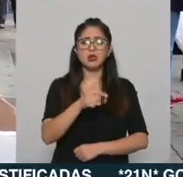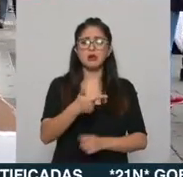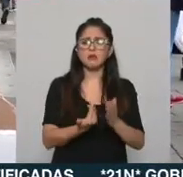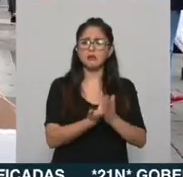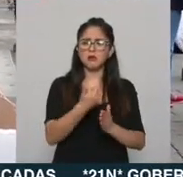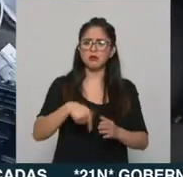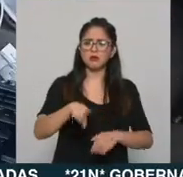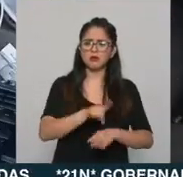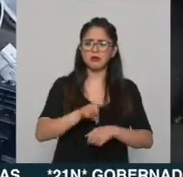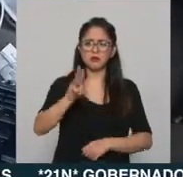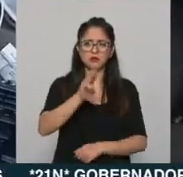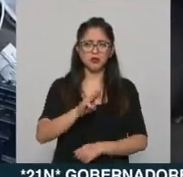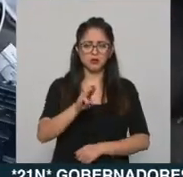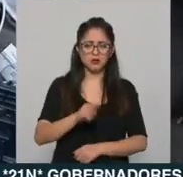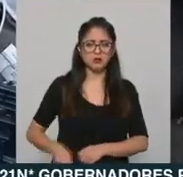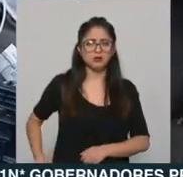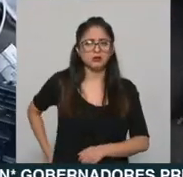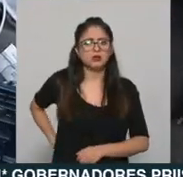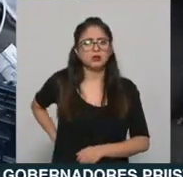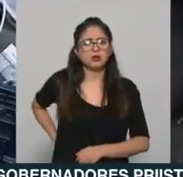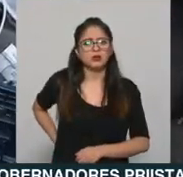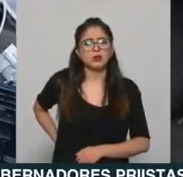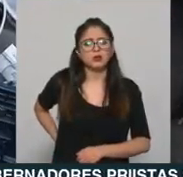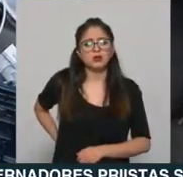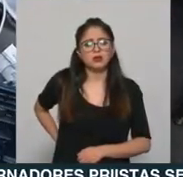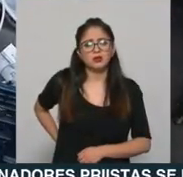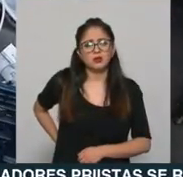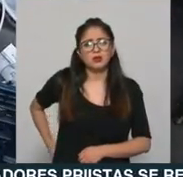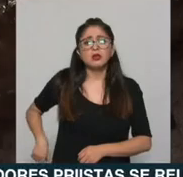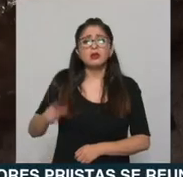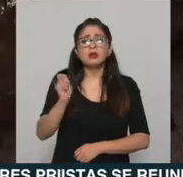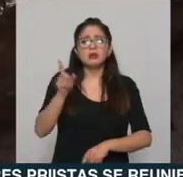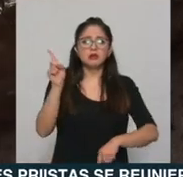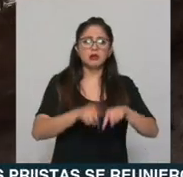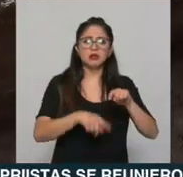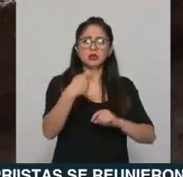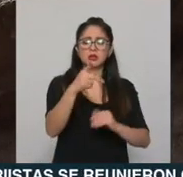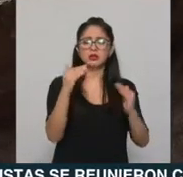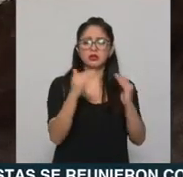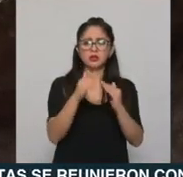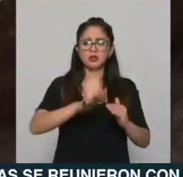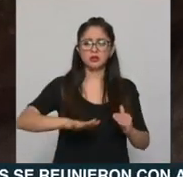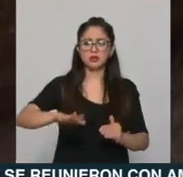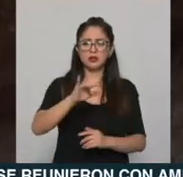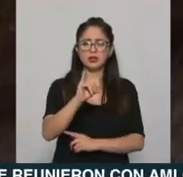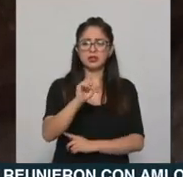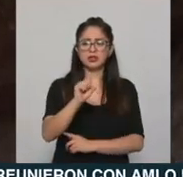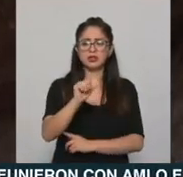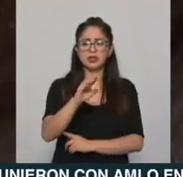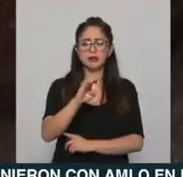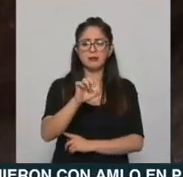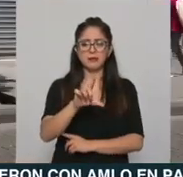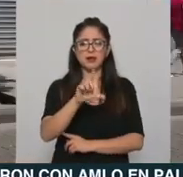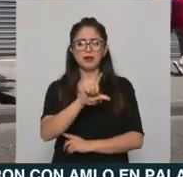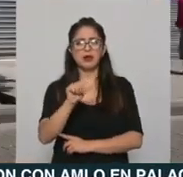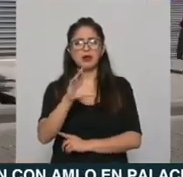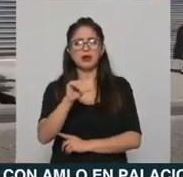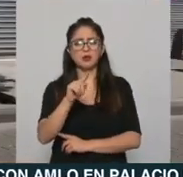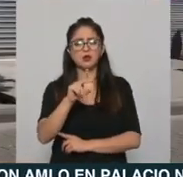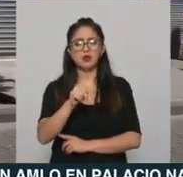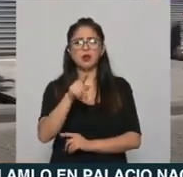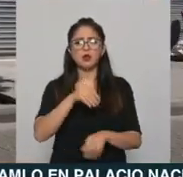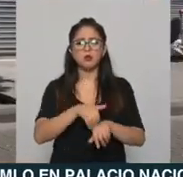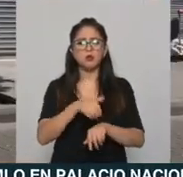de este miércoles, después de que llegaran a desalojarla de su vivienda ubicada en Isabel la Católica número 99, sin